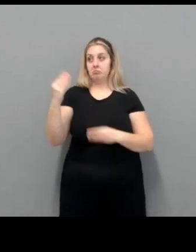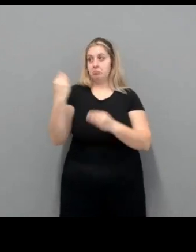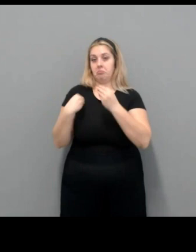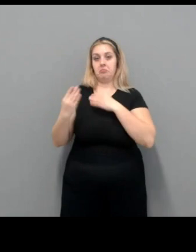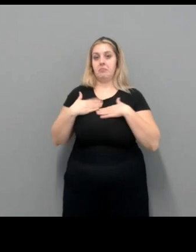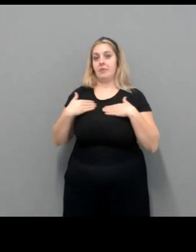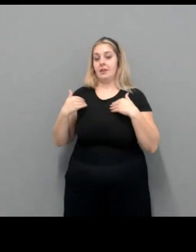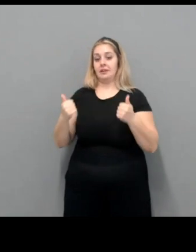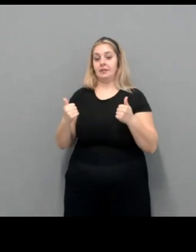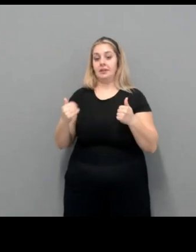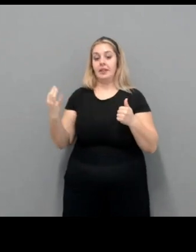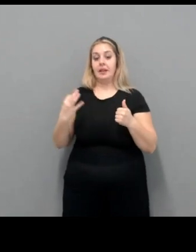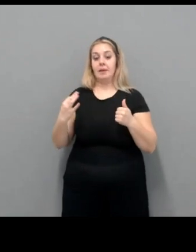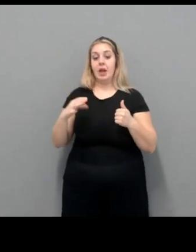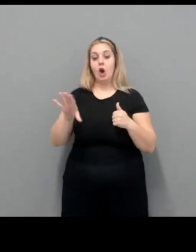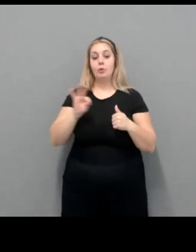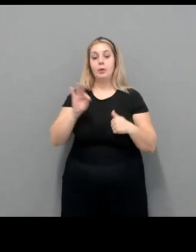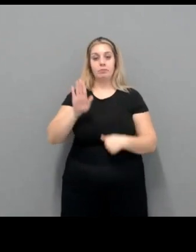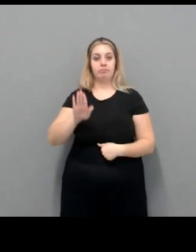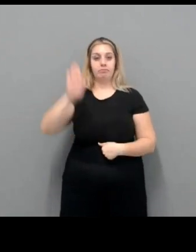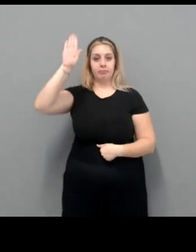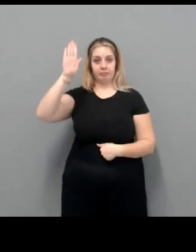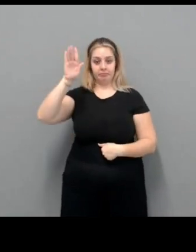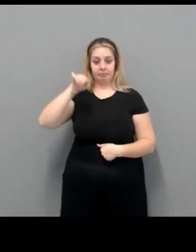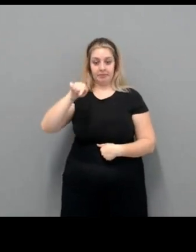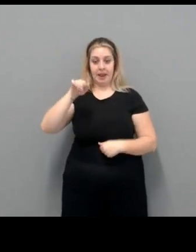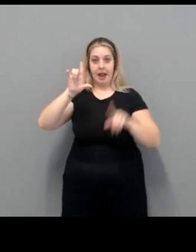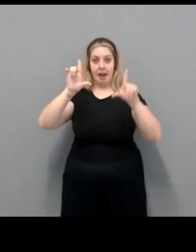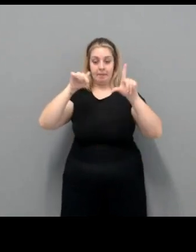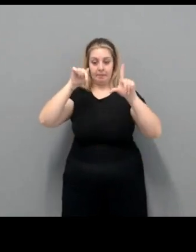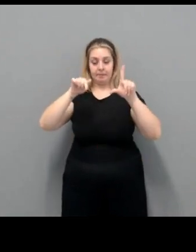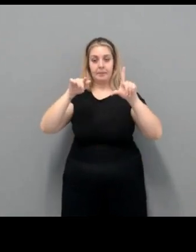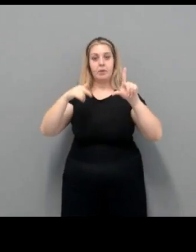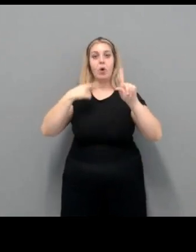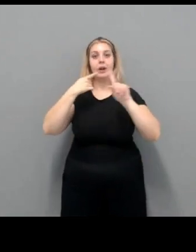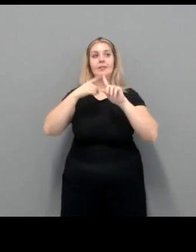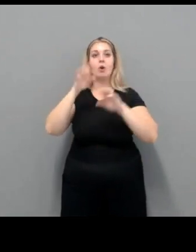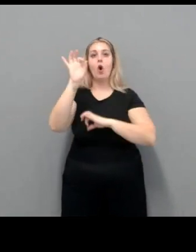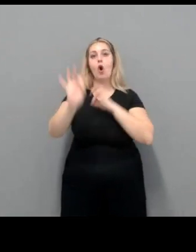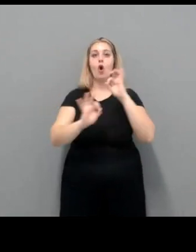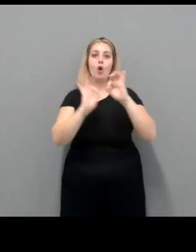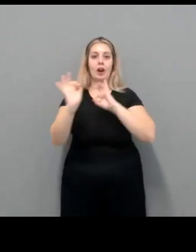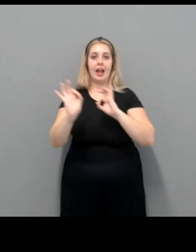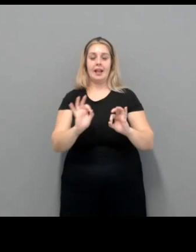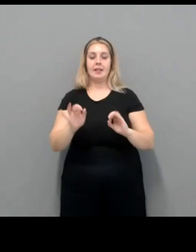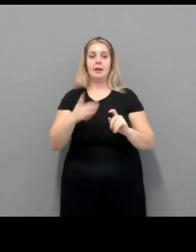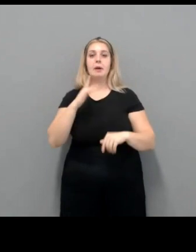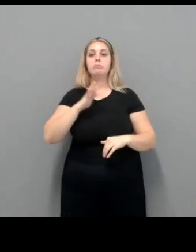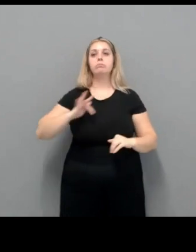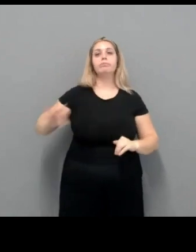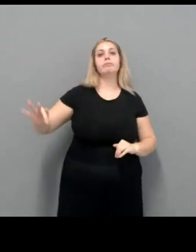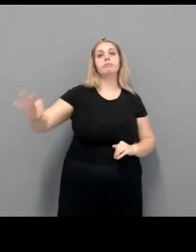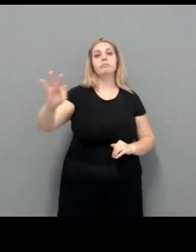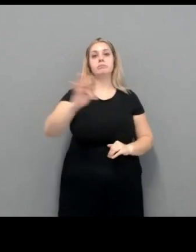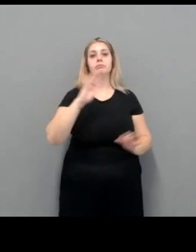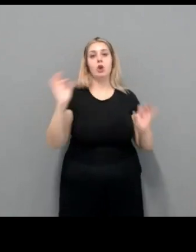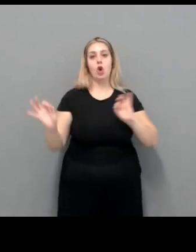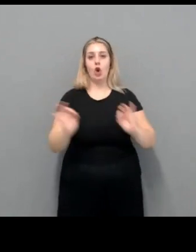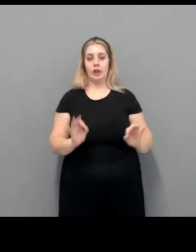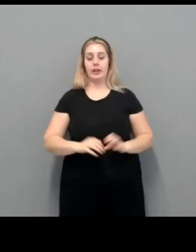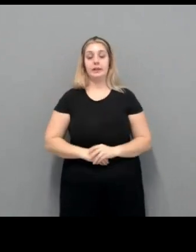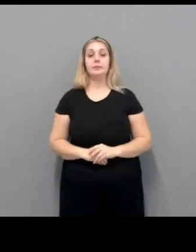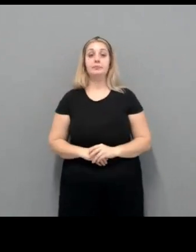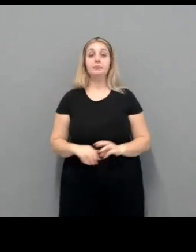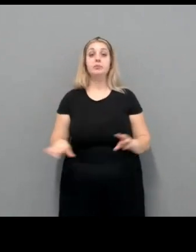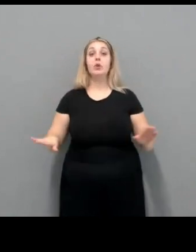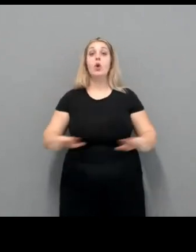y deberéis darle a la opción de levantar la mano, ¿vale? Para que podamos organizarnos y daros pasos de manera ordenada. Por